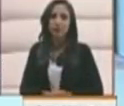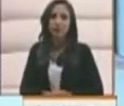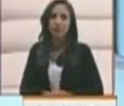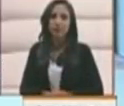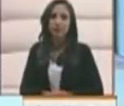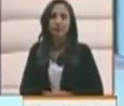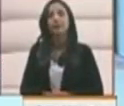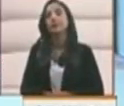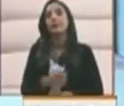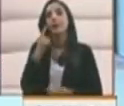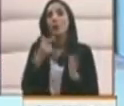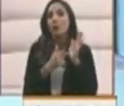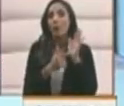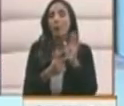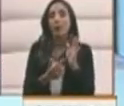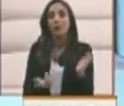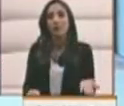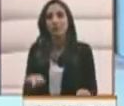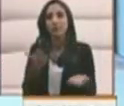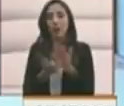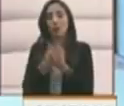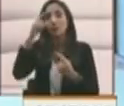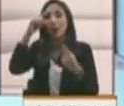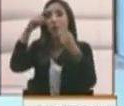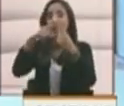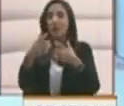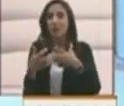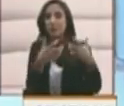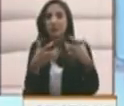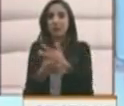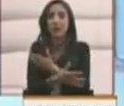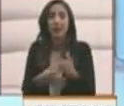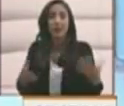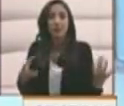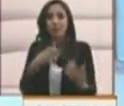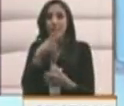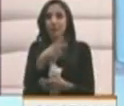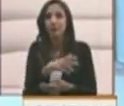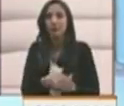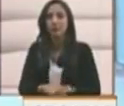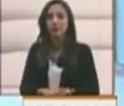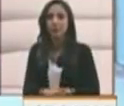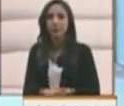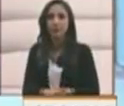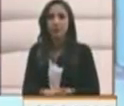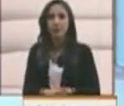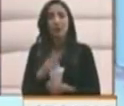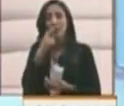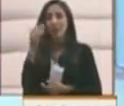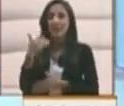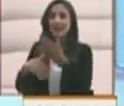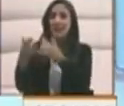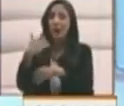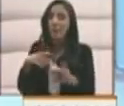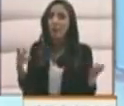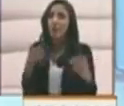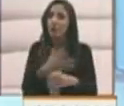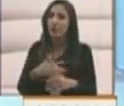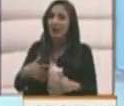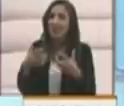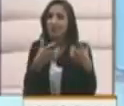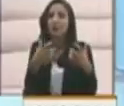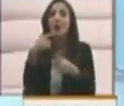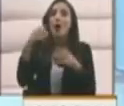Que es precisamente, por cierto, lo que se está buscando y lo que se está planeando desde hace muchos años en Venezuela, y las guarimbas